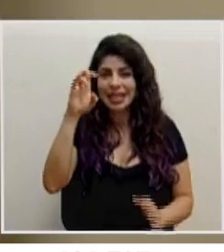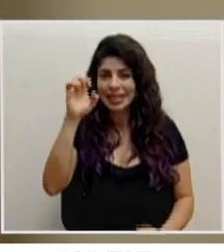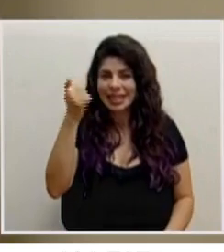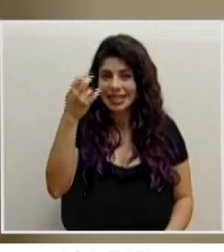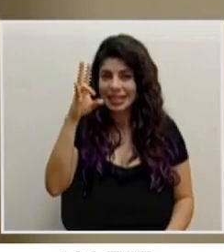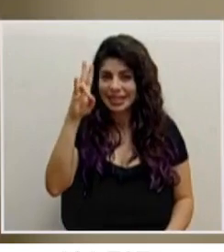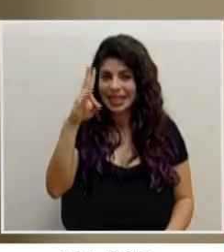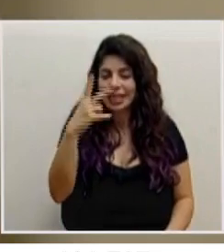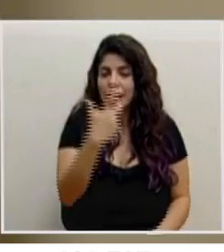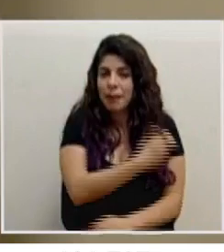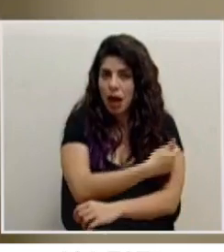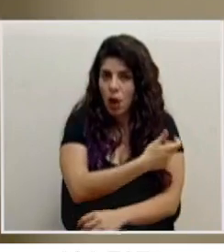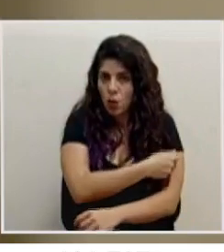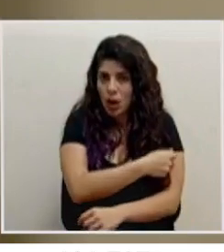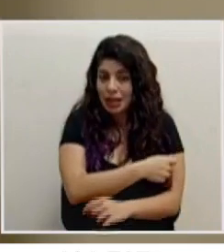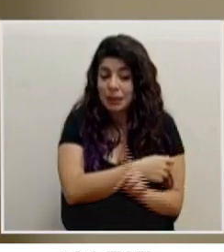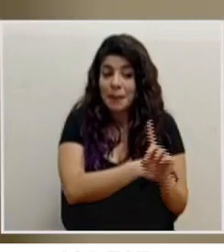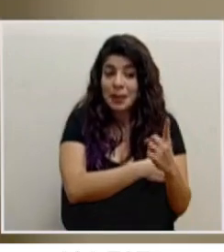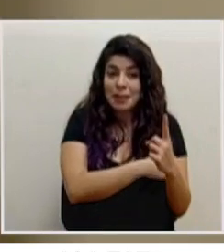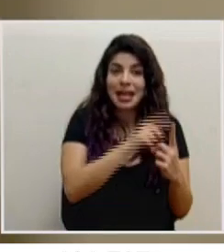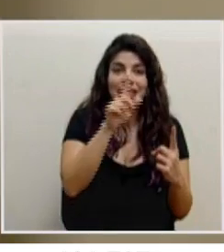206,717 dosis, de primera dosis